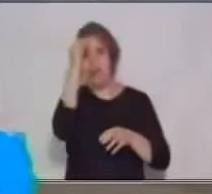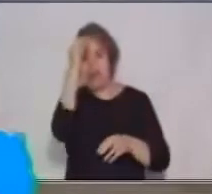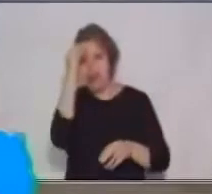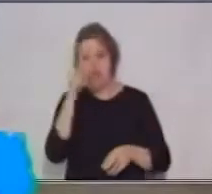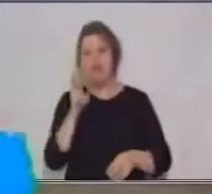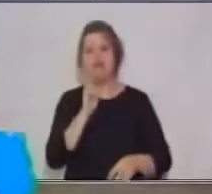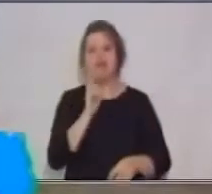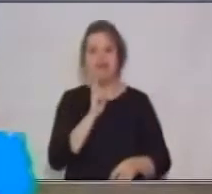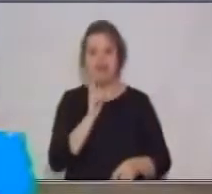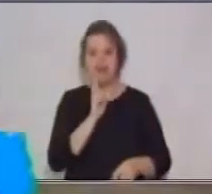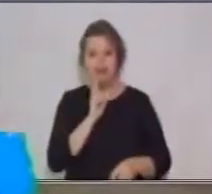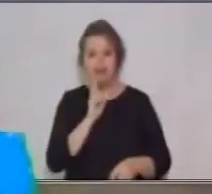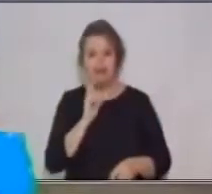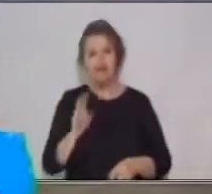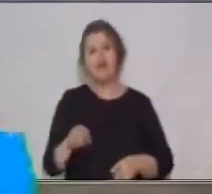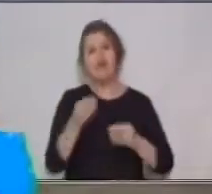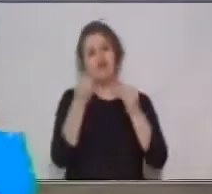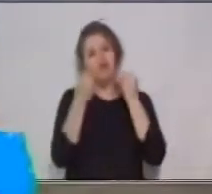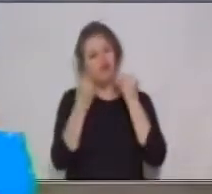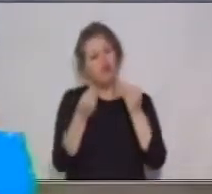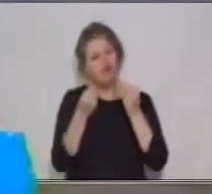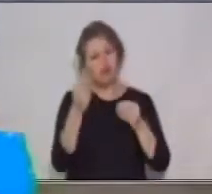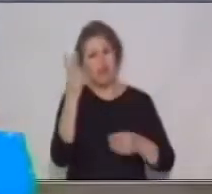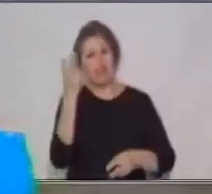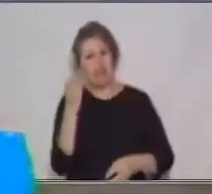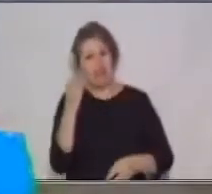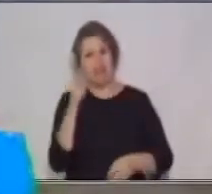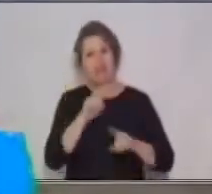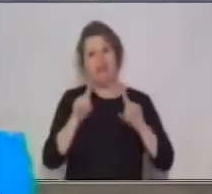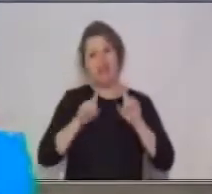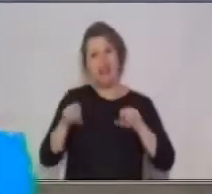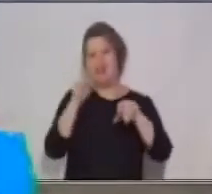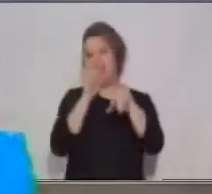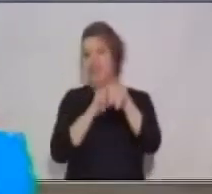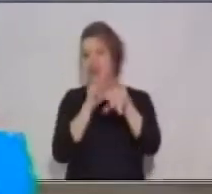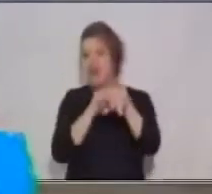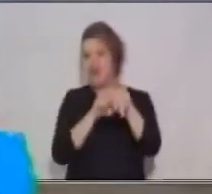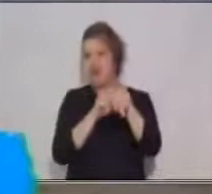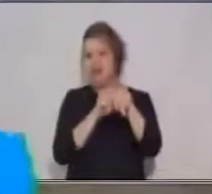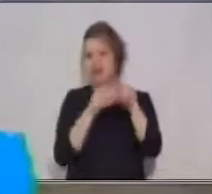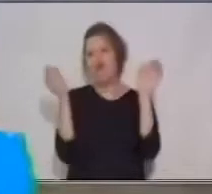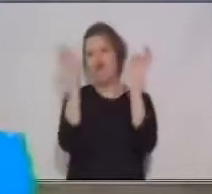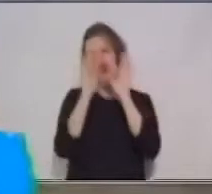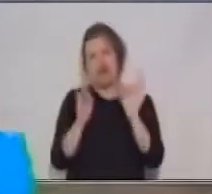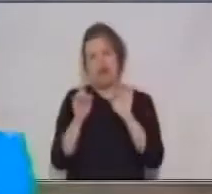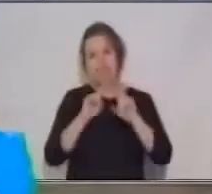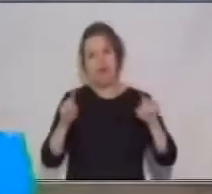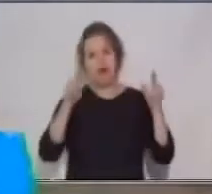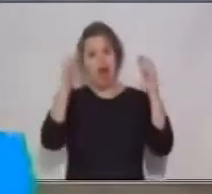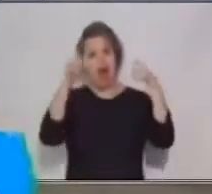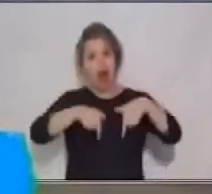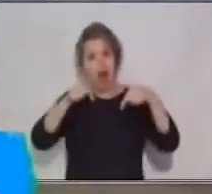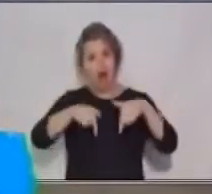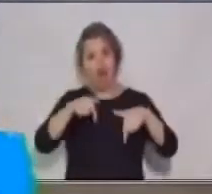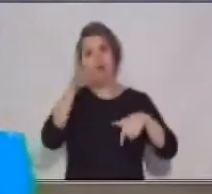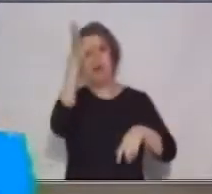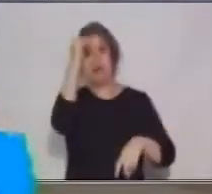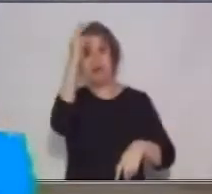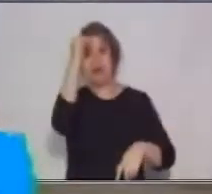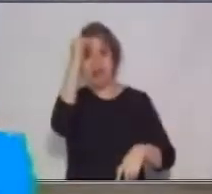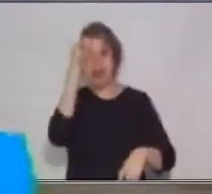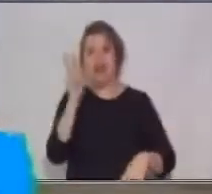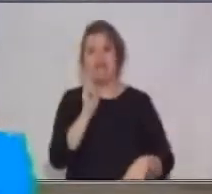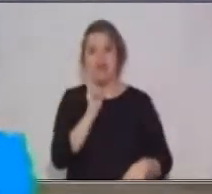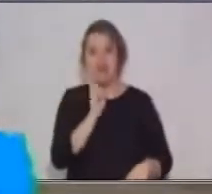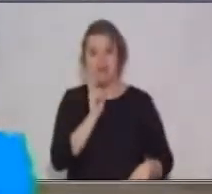nosotros hemos identificado el verbo muchas veces en sus diferentes tiempos o en sus diferentes modos. Pero en esta ocasión vamos a poderlo